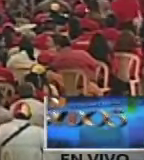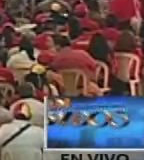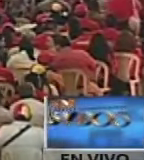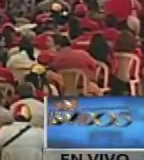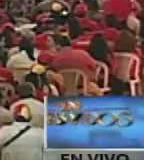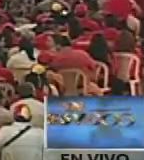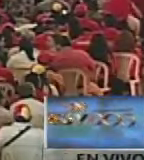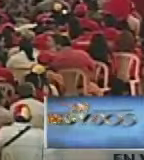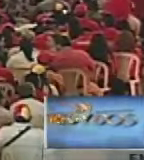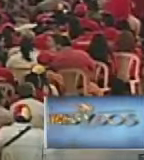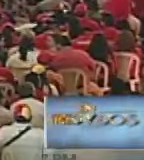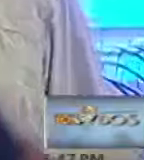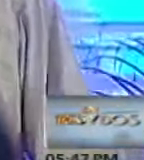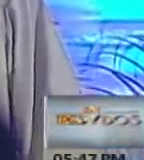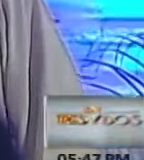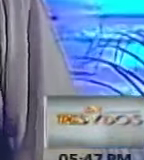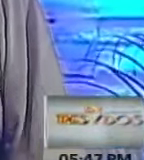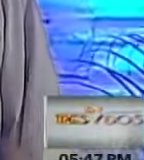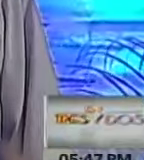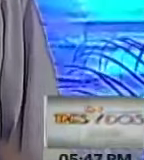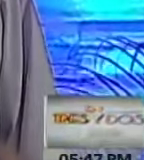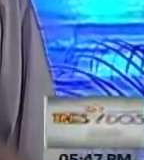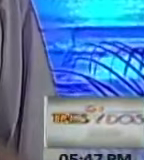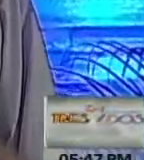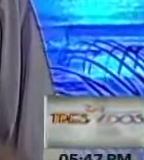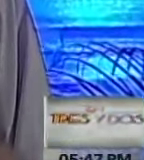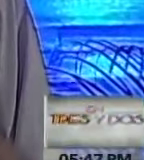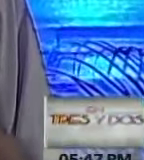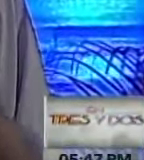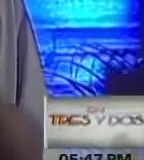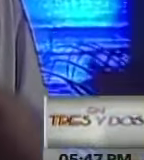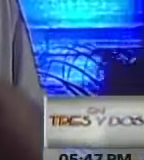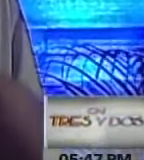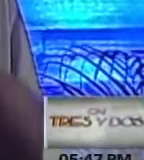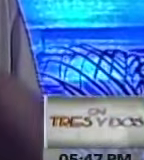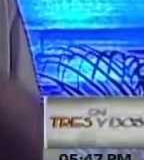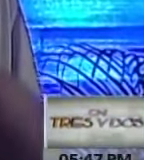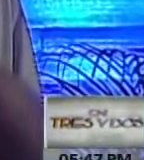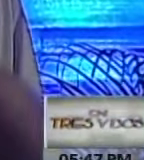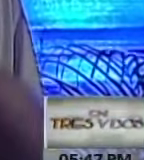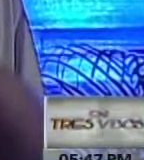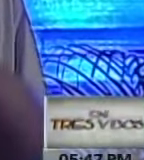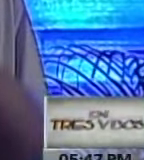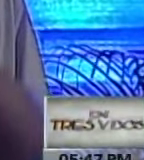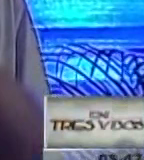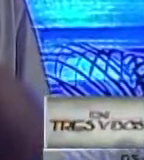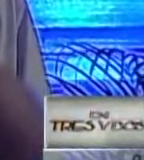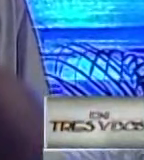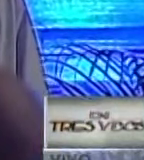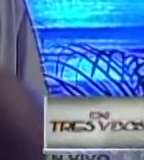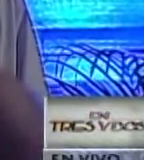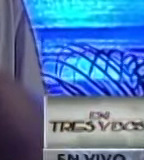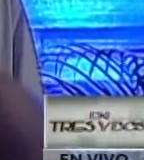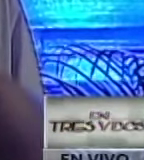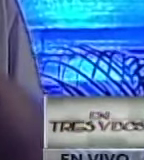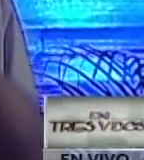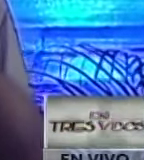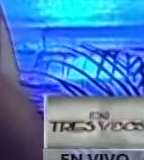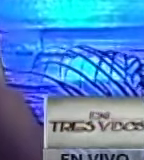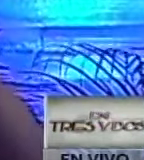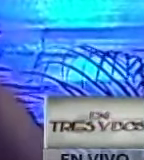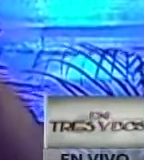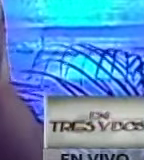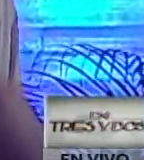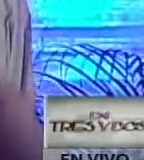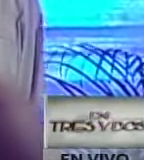sí, mi nombre es Roger Lemus, vocero principal de Festún, fábrica que elabora conserva de atún. En realidad hemos estado reunidos en mesas de